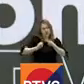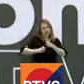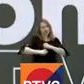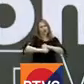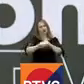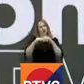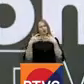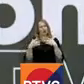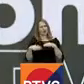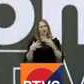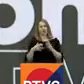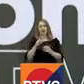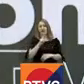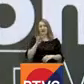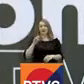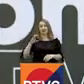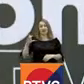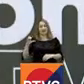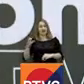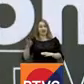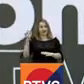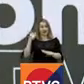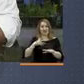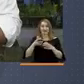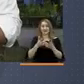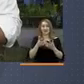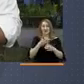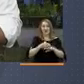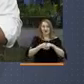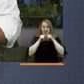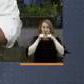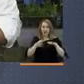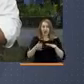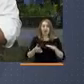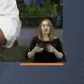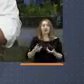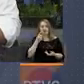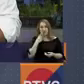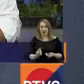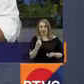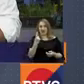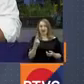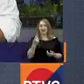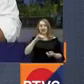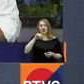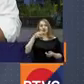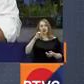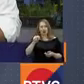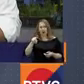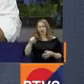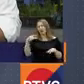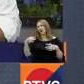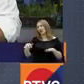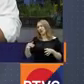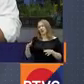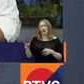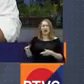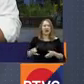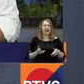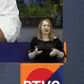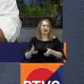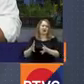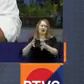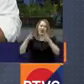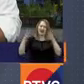antecedentes del sistema de medios públicos joel lópez nuestro enviado especial ha recorrido los kilómetros del río grande y por